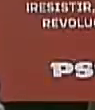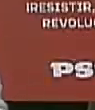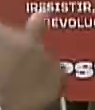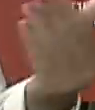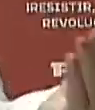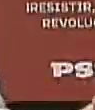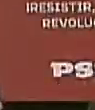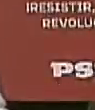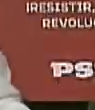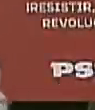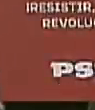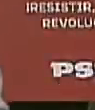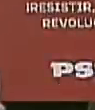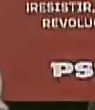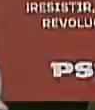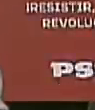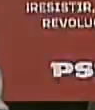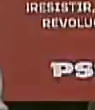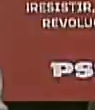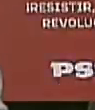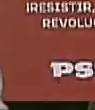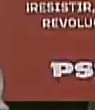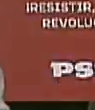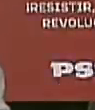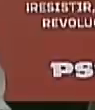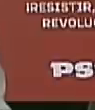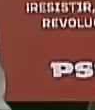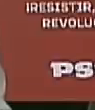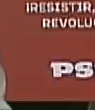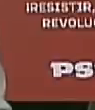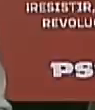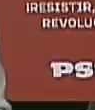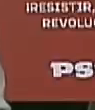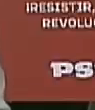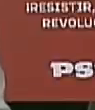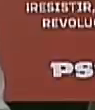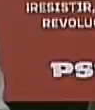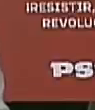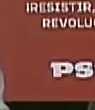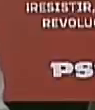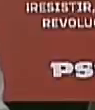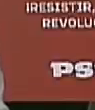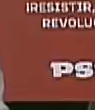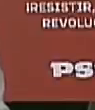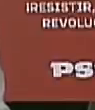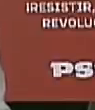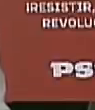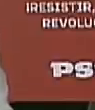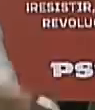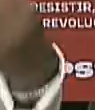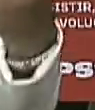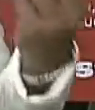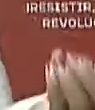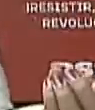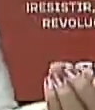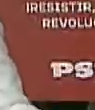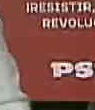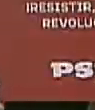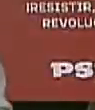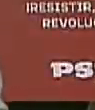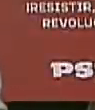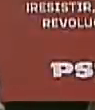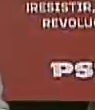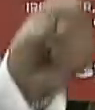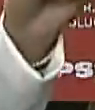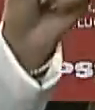la Tolda Roja, también en homenaje a los 9 años de la siembra del comandante y líder eterno de la Revolución Bolivariana, como